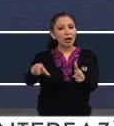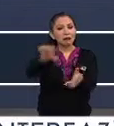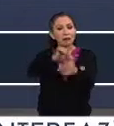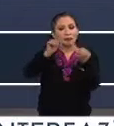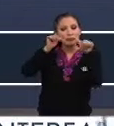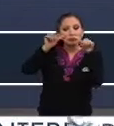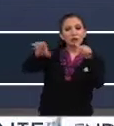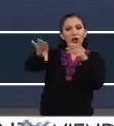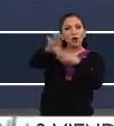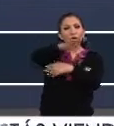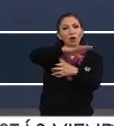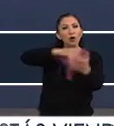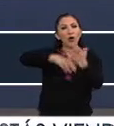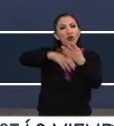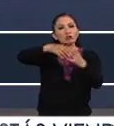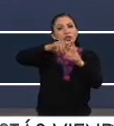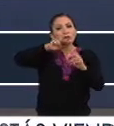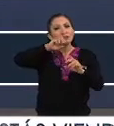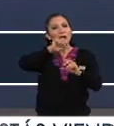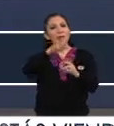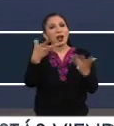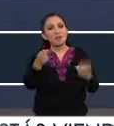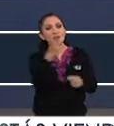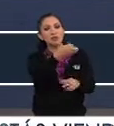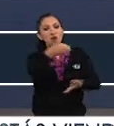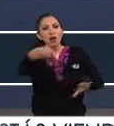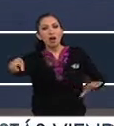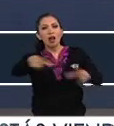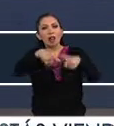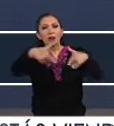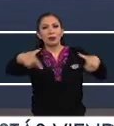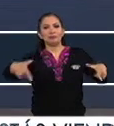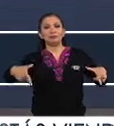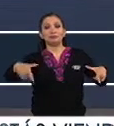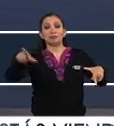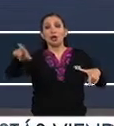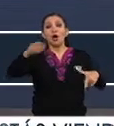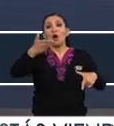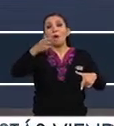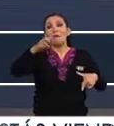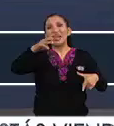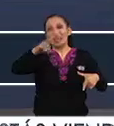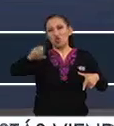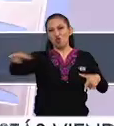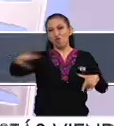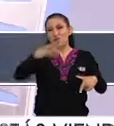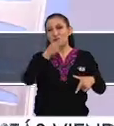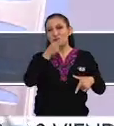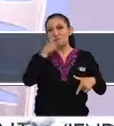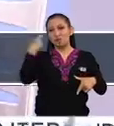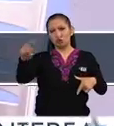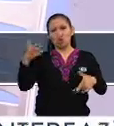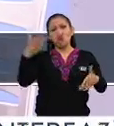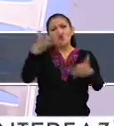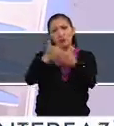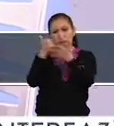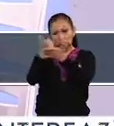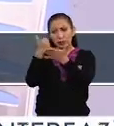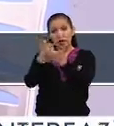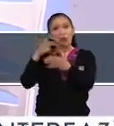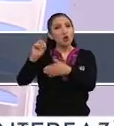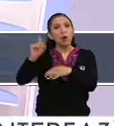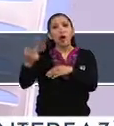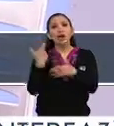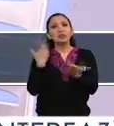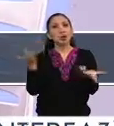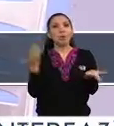centro de muchas cosas y tiene que ver con la construcción misma del lenguaje. Homero Aridgis, a pesar de su militancia, no es un poeta